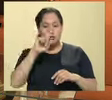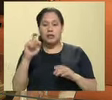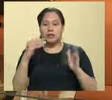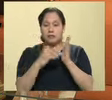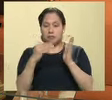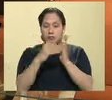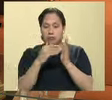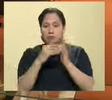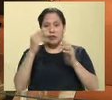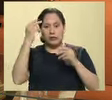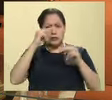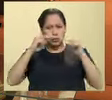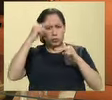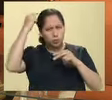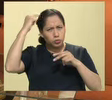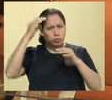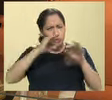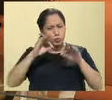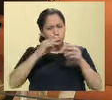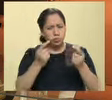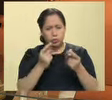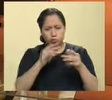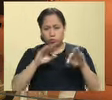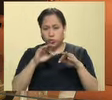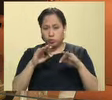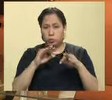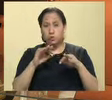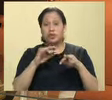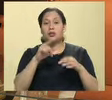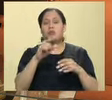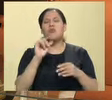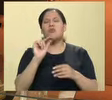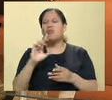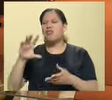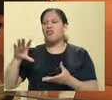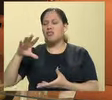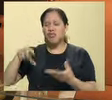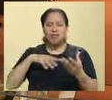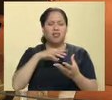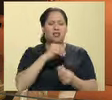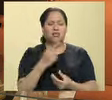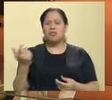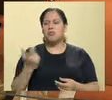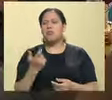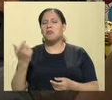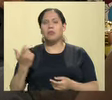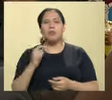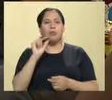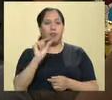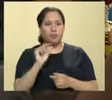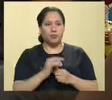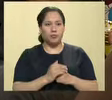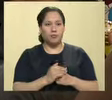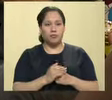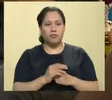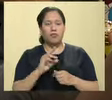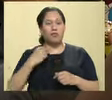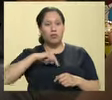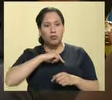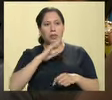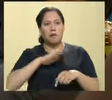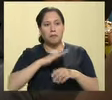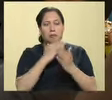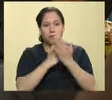de neuronas trabajando a 640 kilómetros por hora, lo más que puede hacer es tener un sueldo tibio. O sea, tenemos que hacer